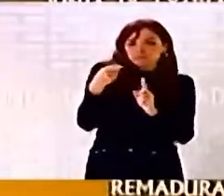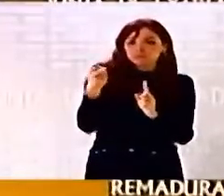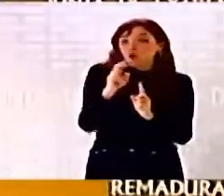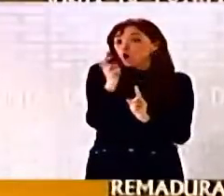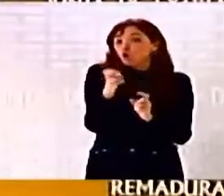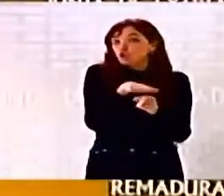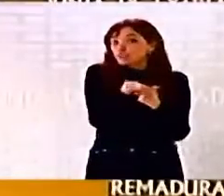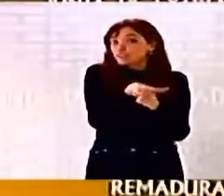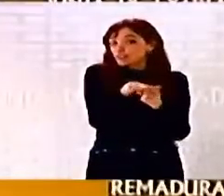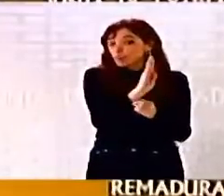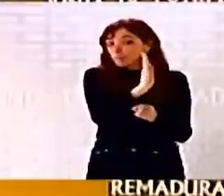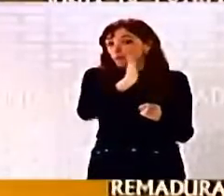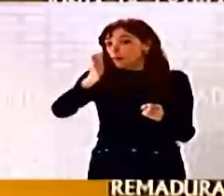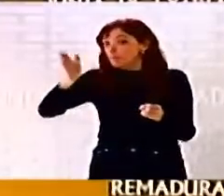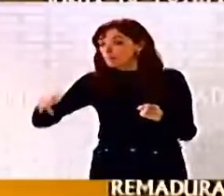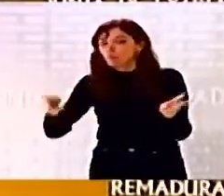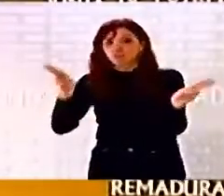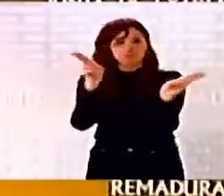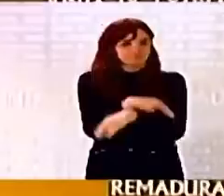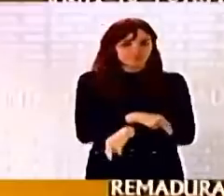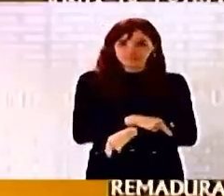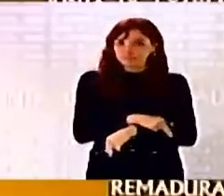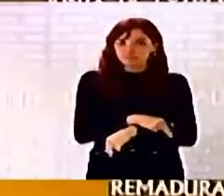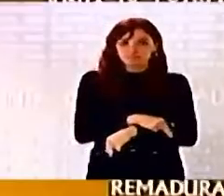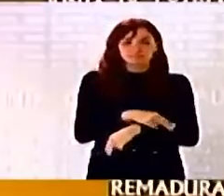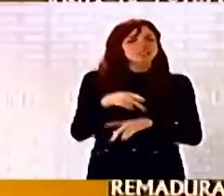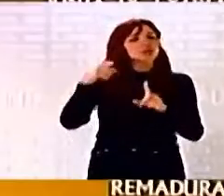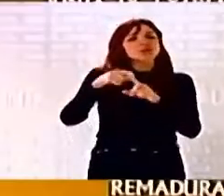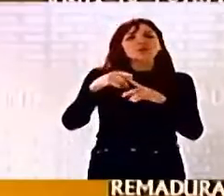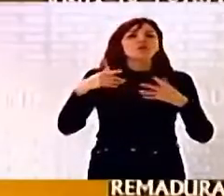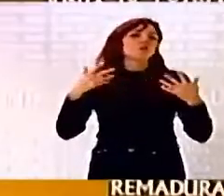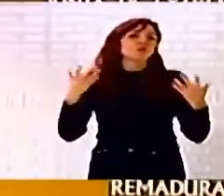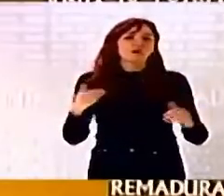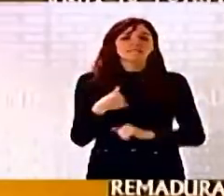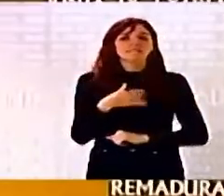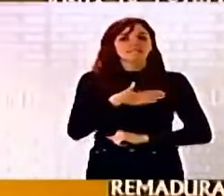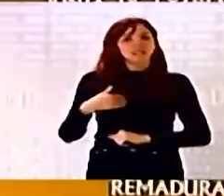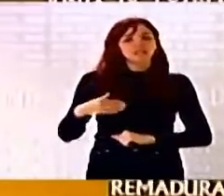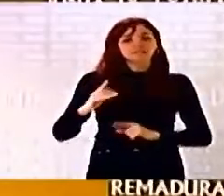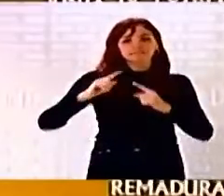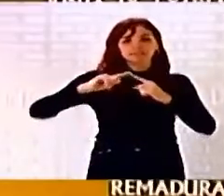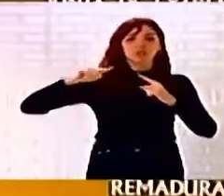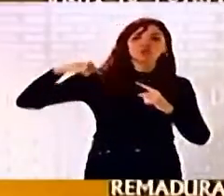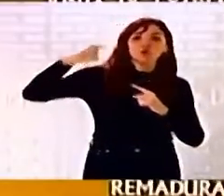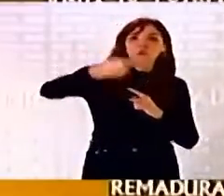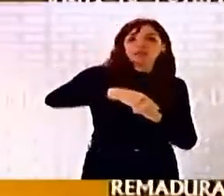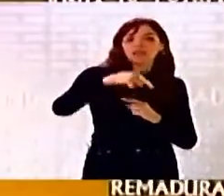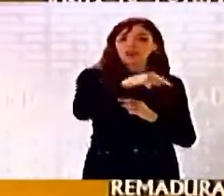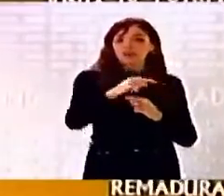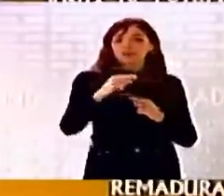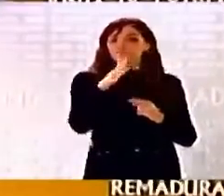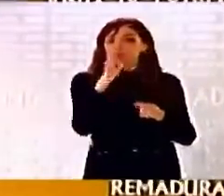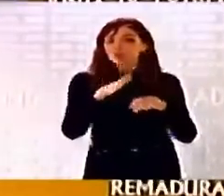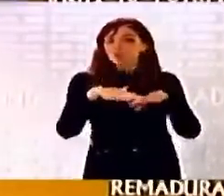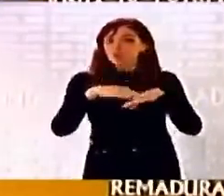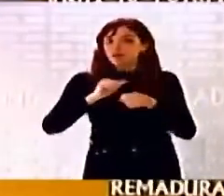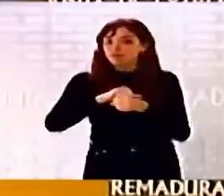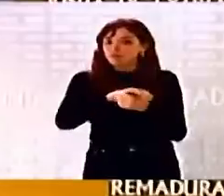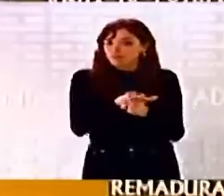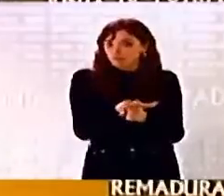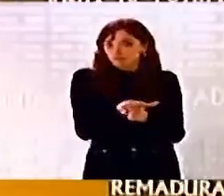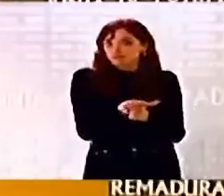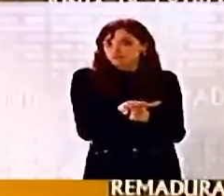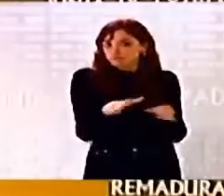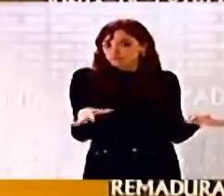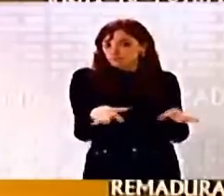otros sectores afectados, al objeto de compensar las consecuencias, los efectos económicos provocados por la COVID-19 y,